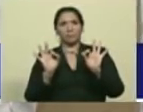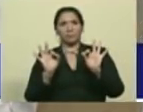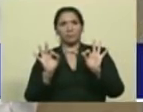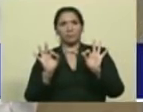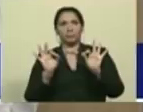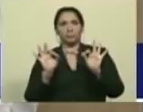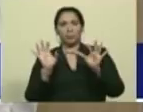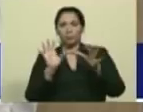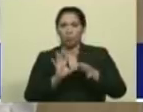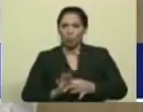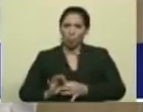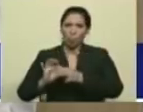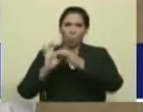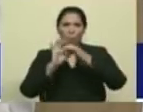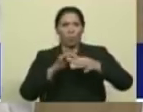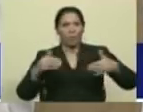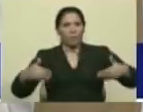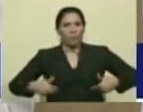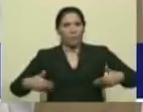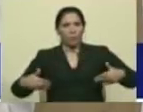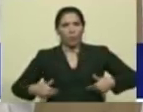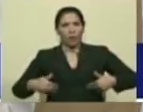unir el esfuerzo de los pueblos del Caribe,